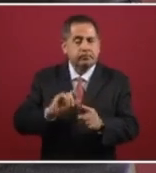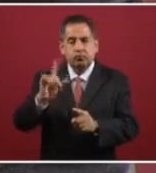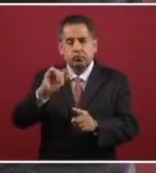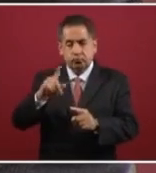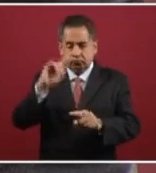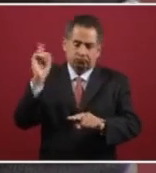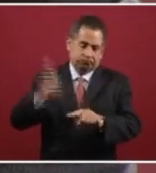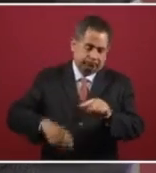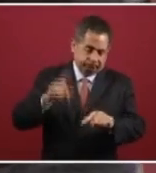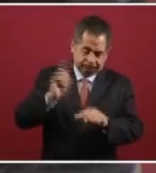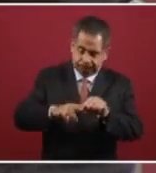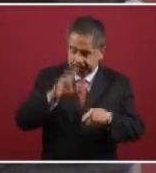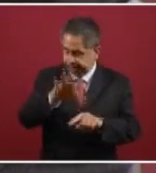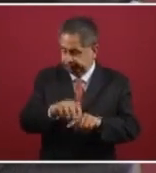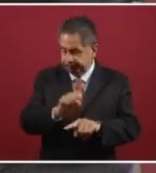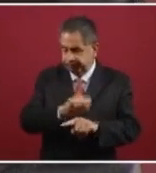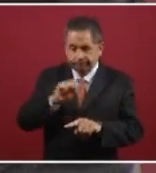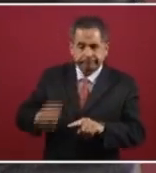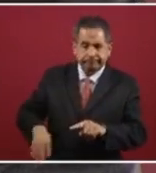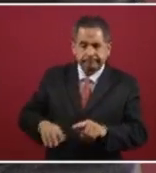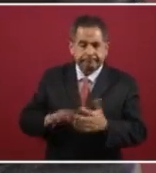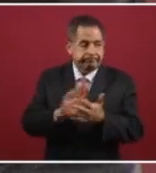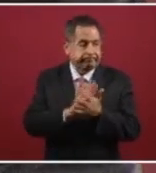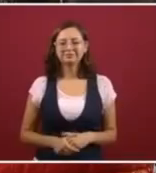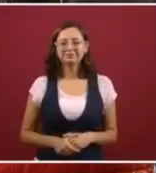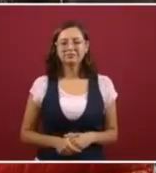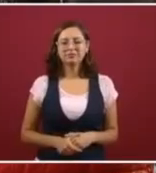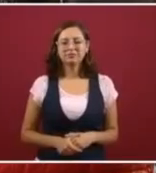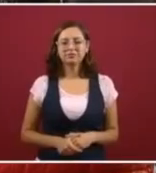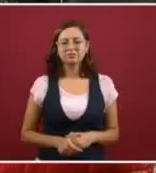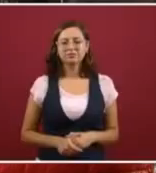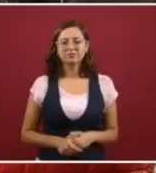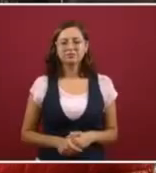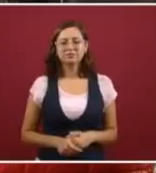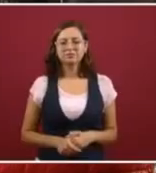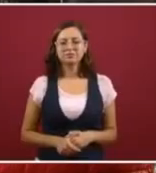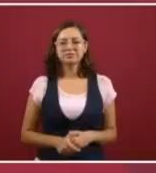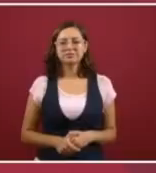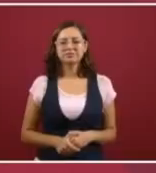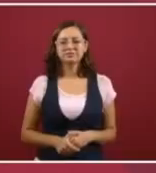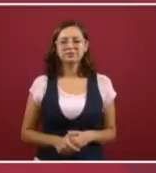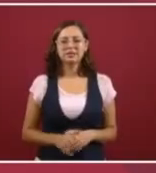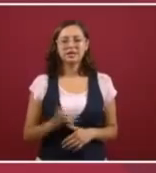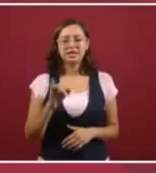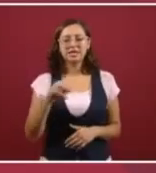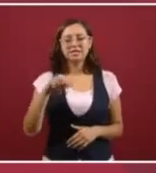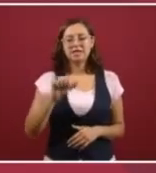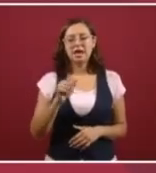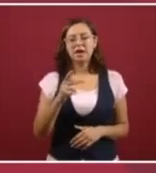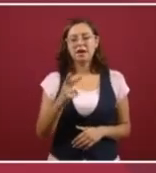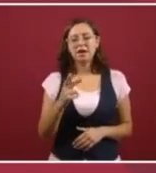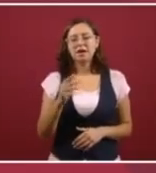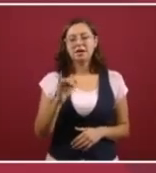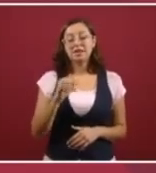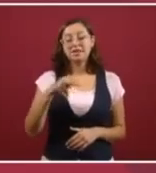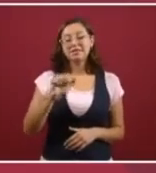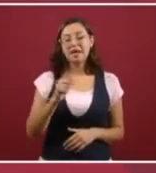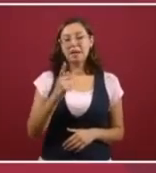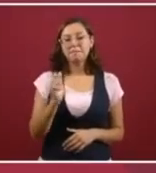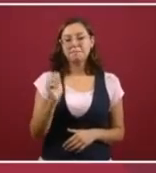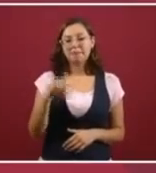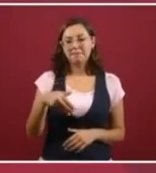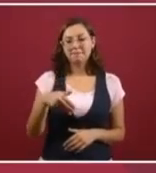a la autoridad de la delincuencia. En el marco del Día Internacional del Adulto Mayor, el Ejecutivo